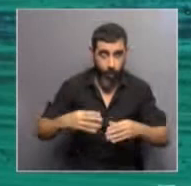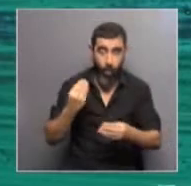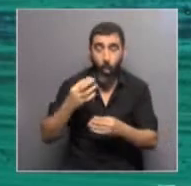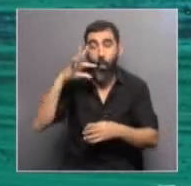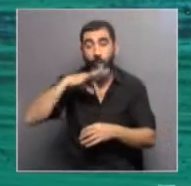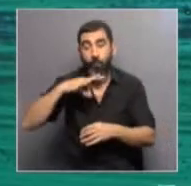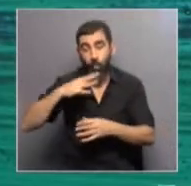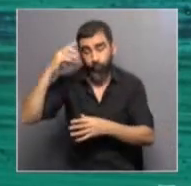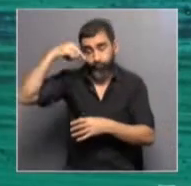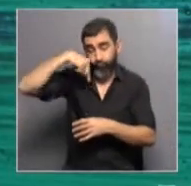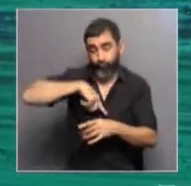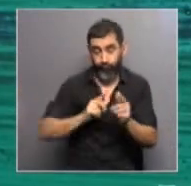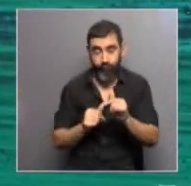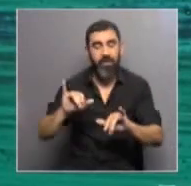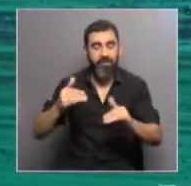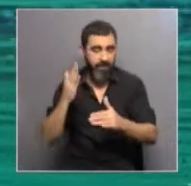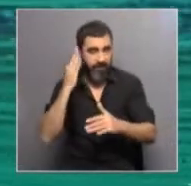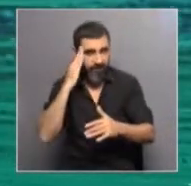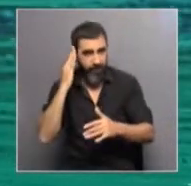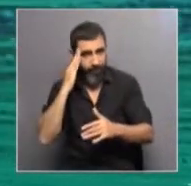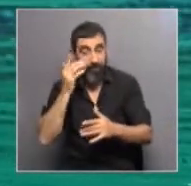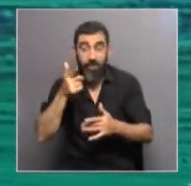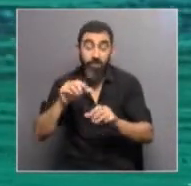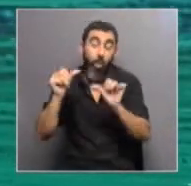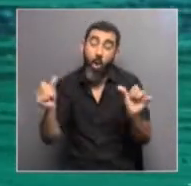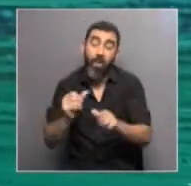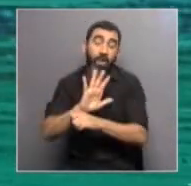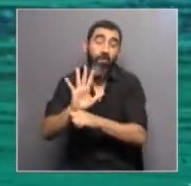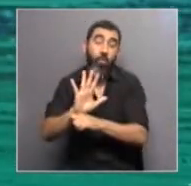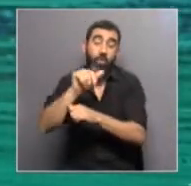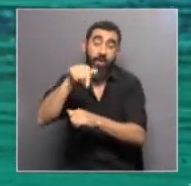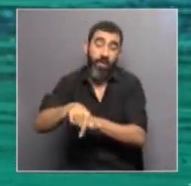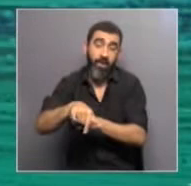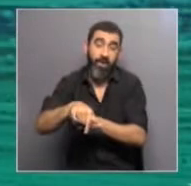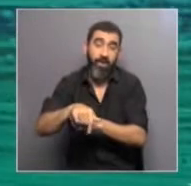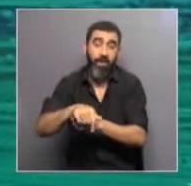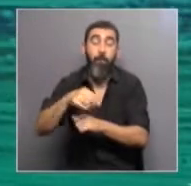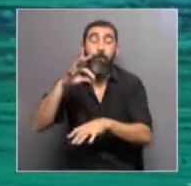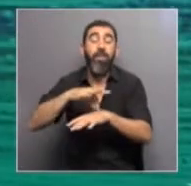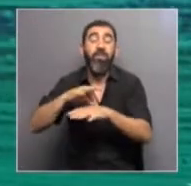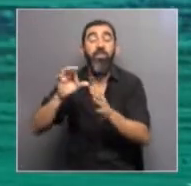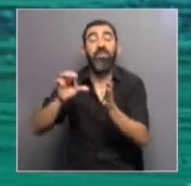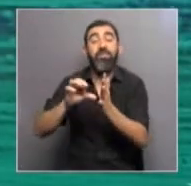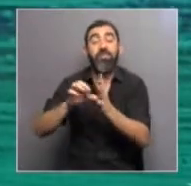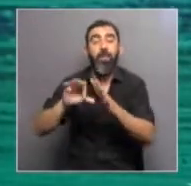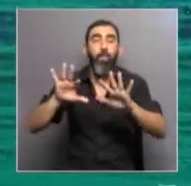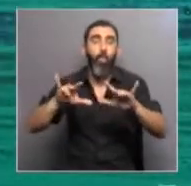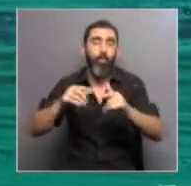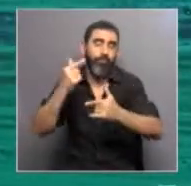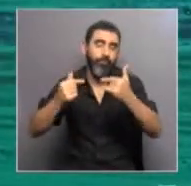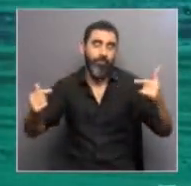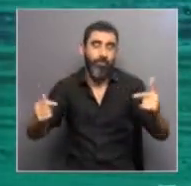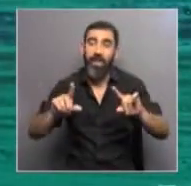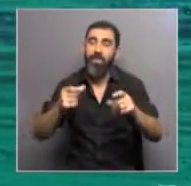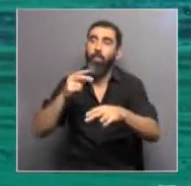virus interactúa ahí, eso ya lo manejamos. Y bueno, eso es lo que hace una bióloga de biomedicina de sistemas computacional.